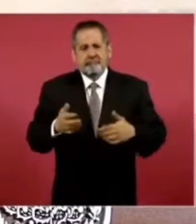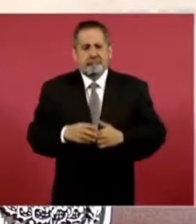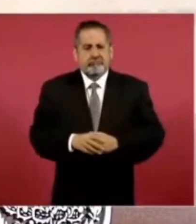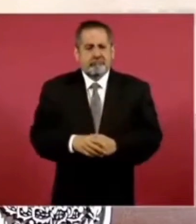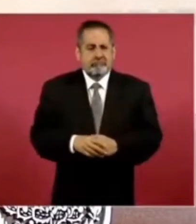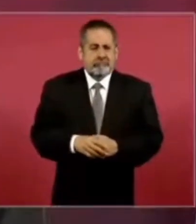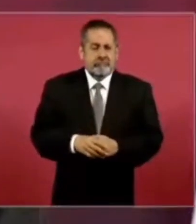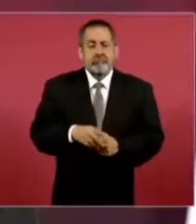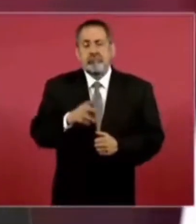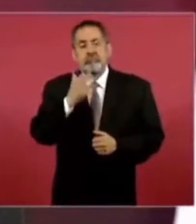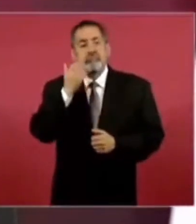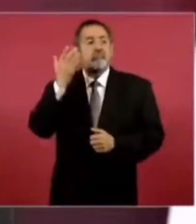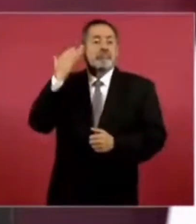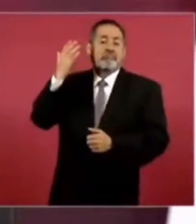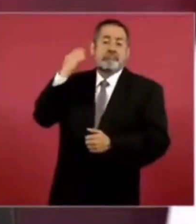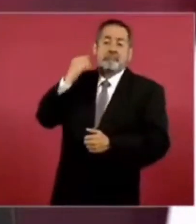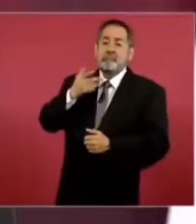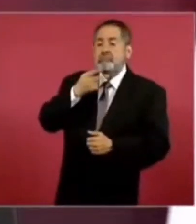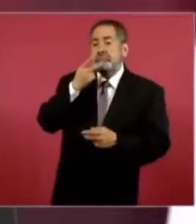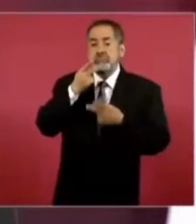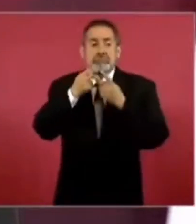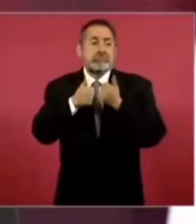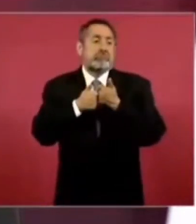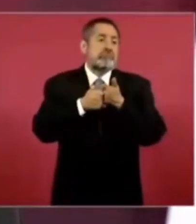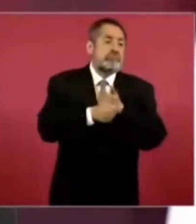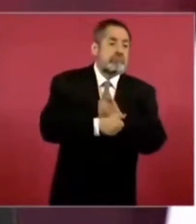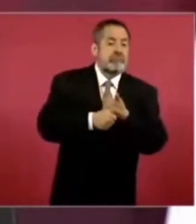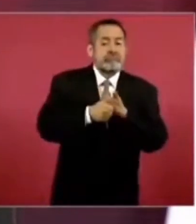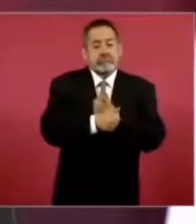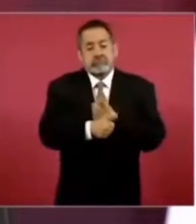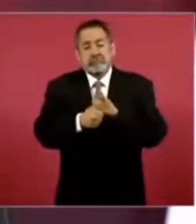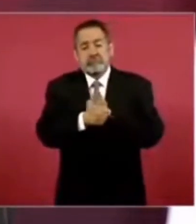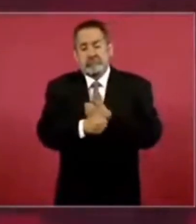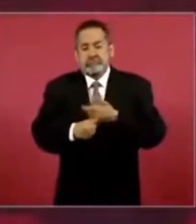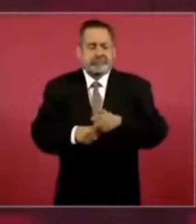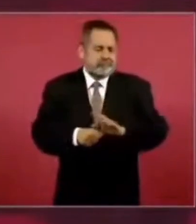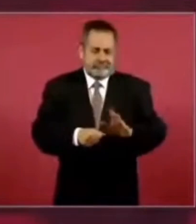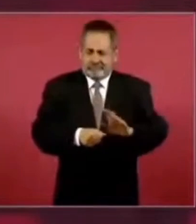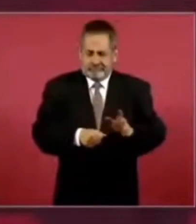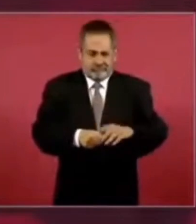quieren que sea como antes no ya